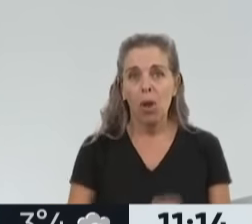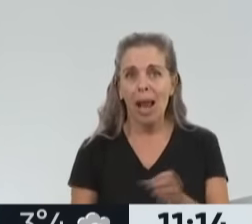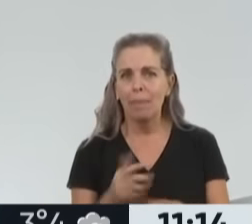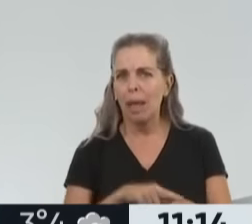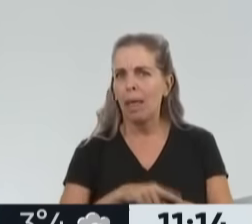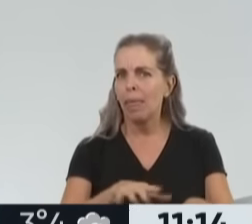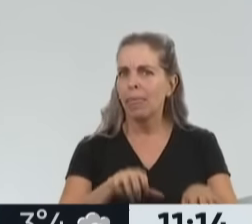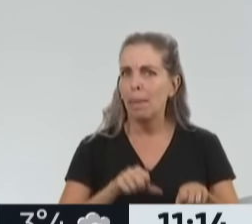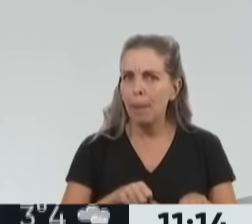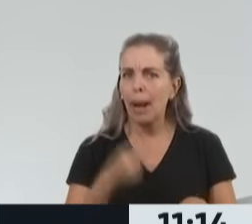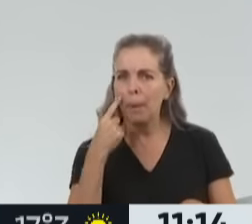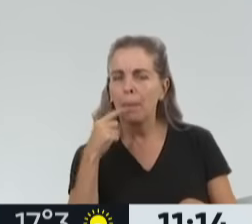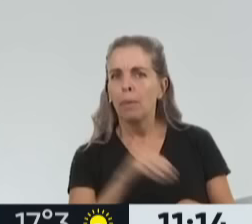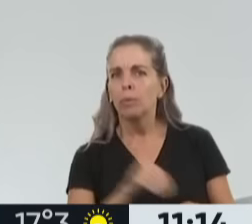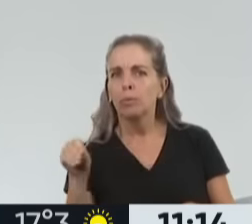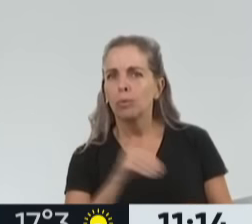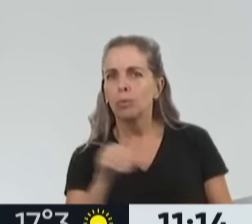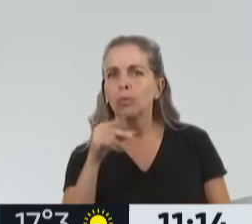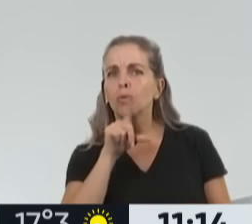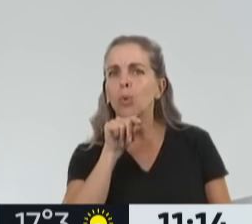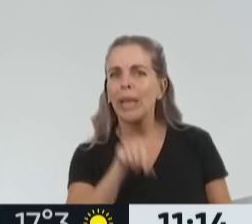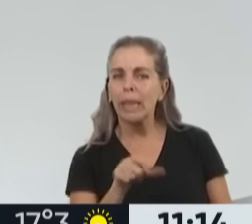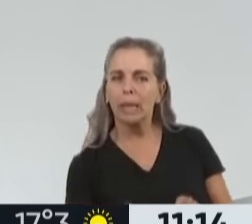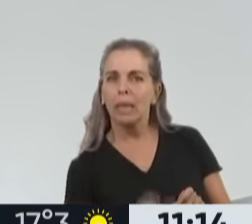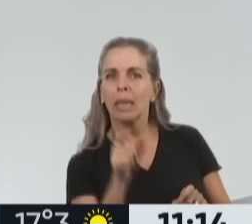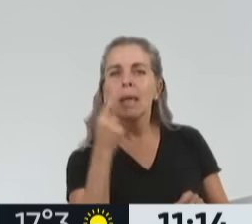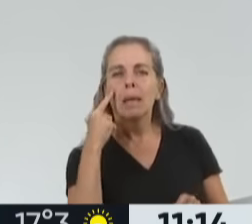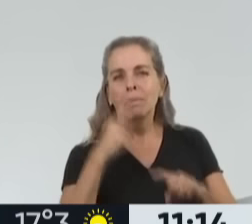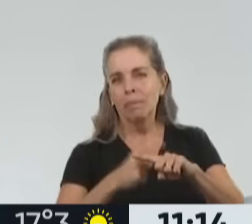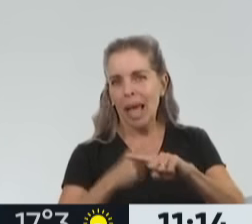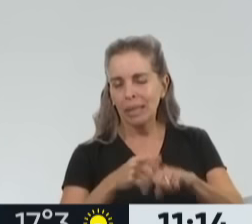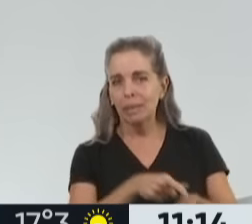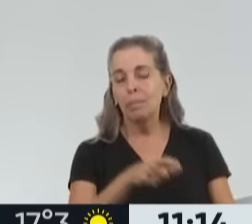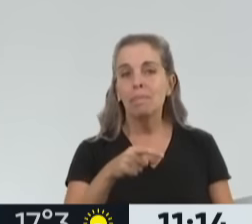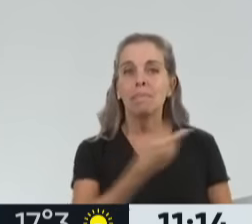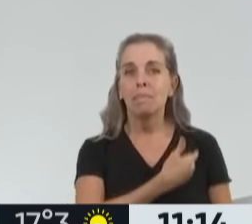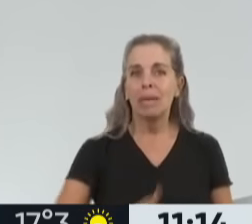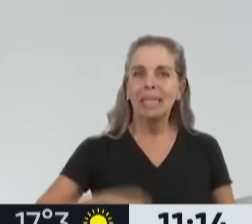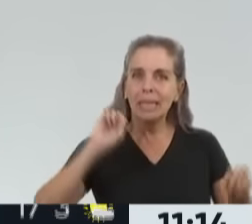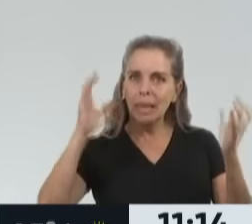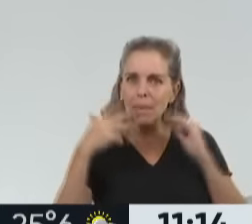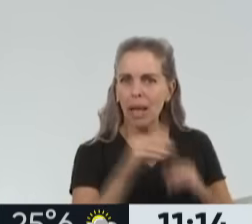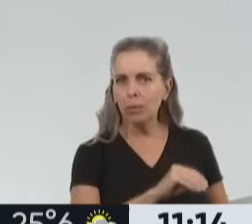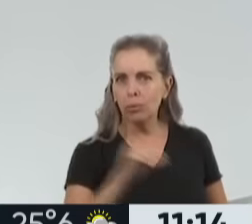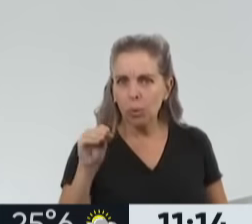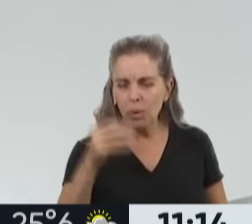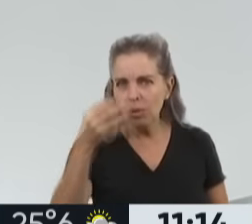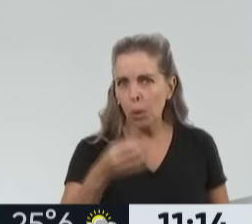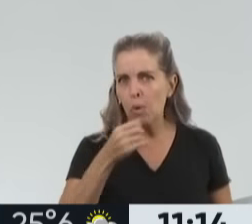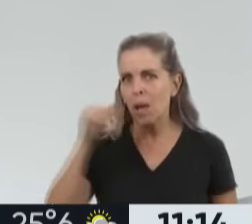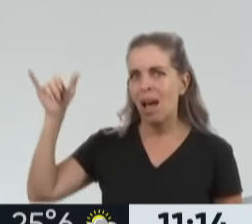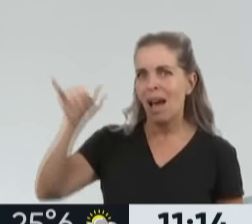conocimos un tweet mediante la la red ex del presidente seguro ni bien bajo del